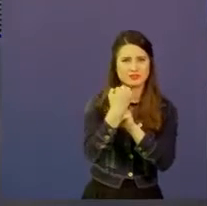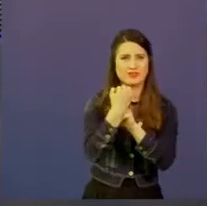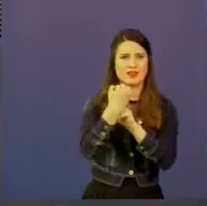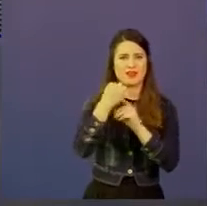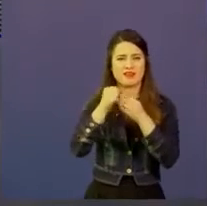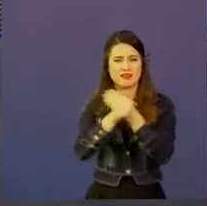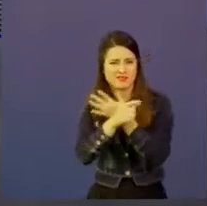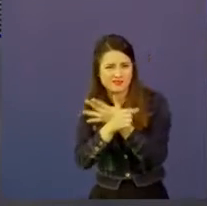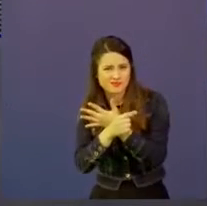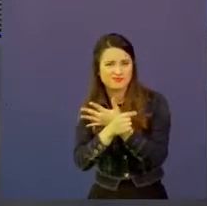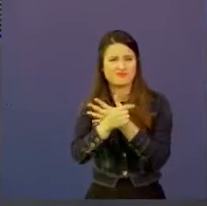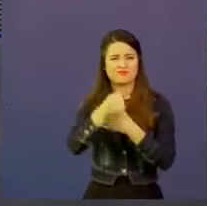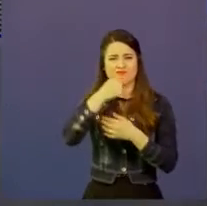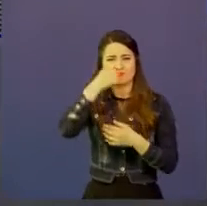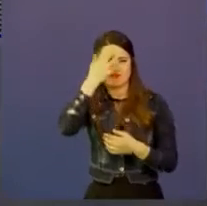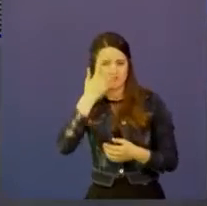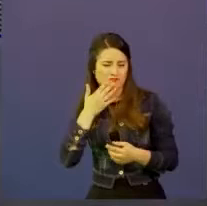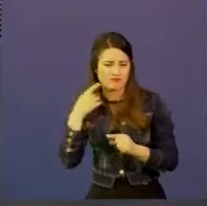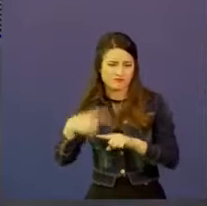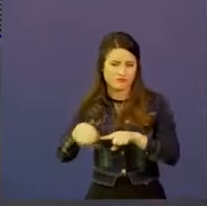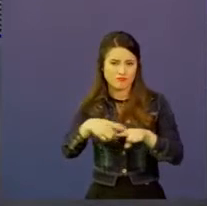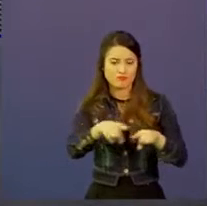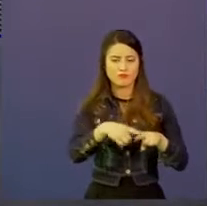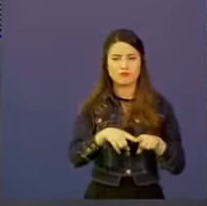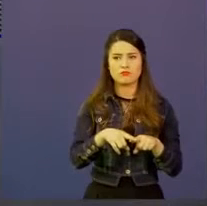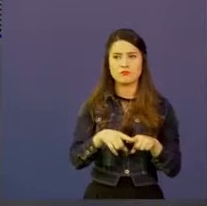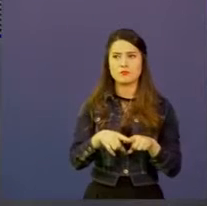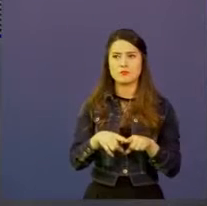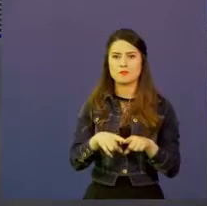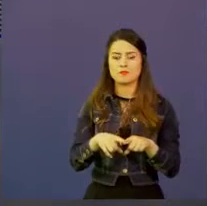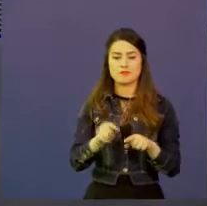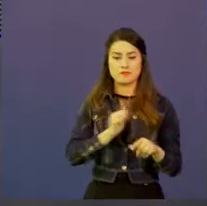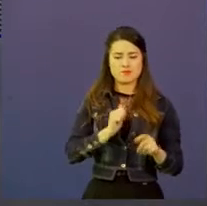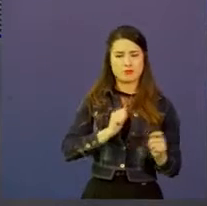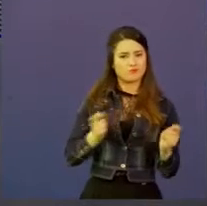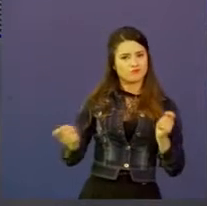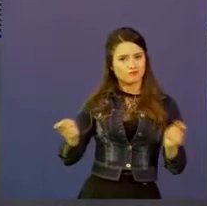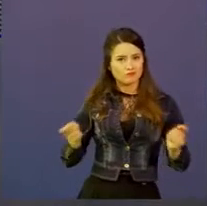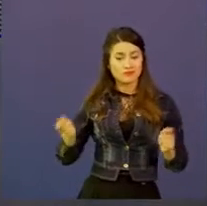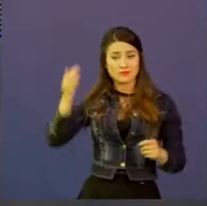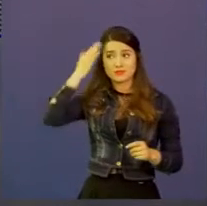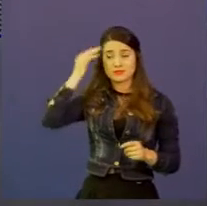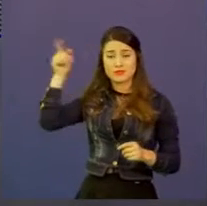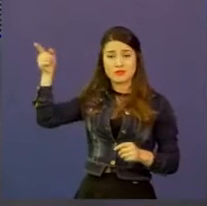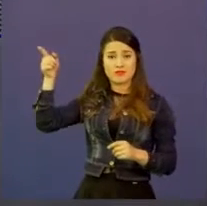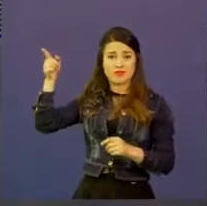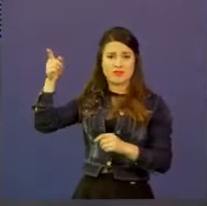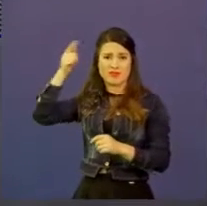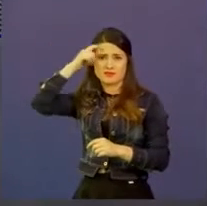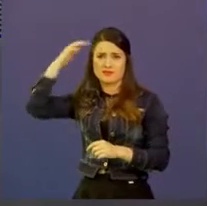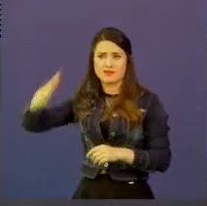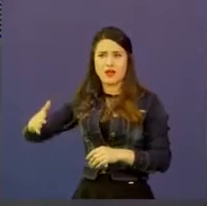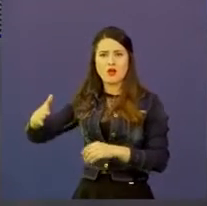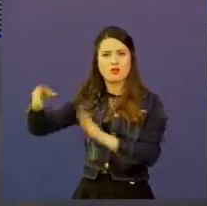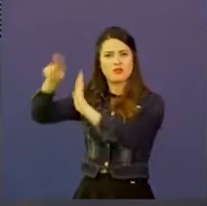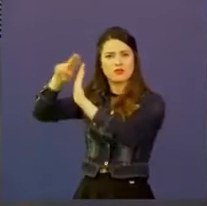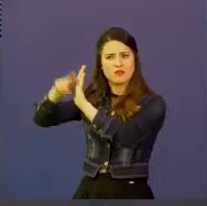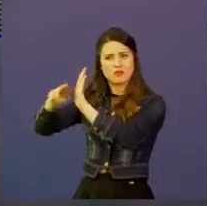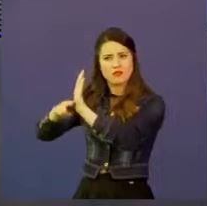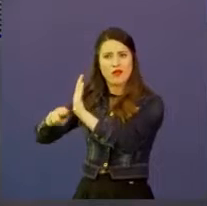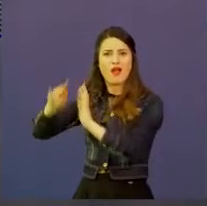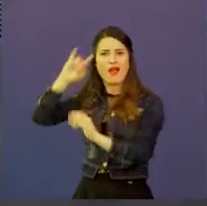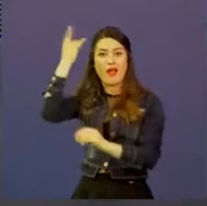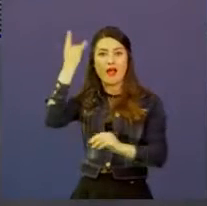bien el ministerio tiene, digamos, por mandato y por ley un tema de bloqueo y sanción ante cierto material que